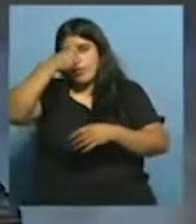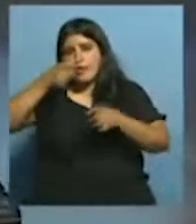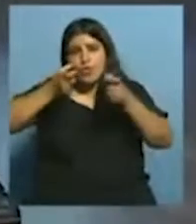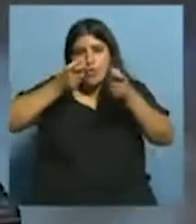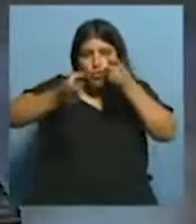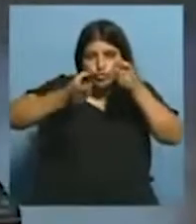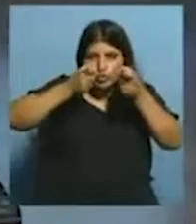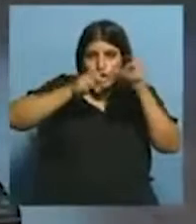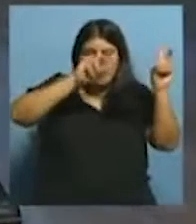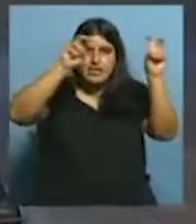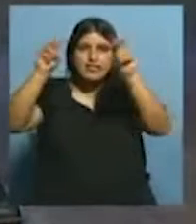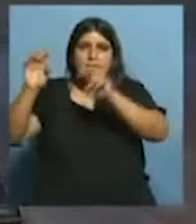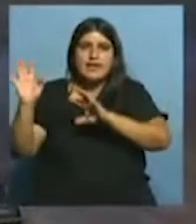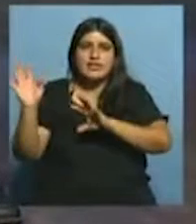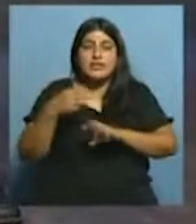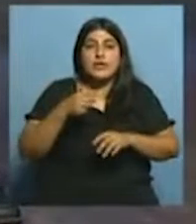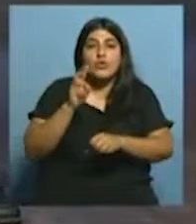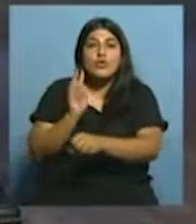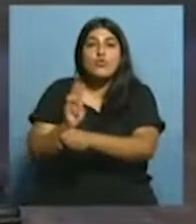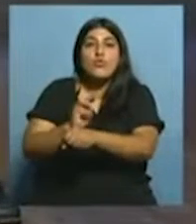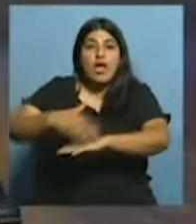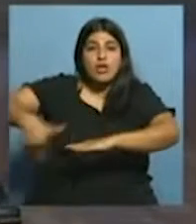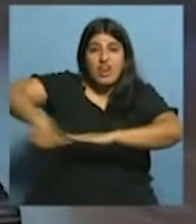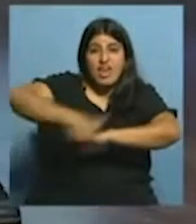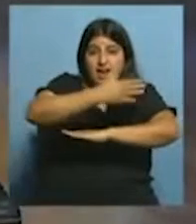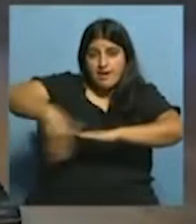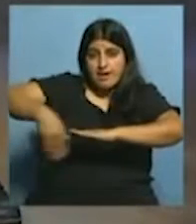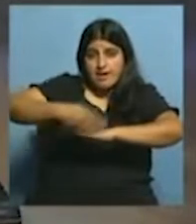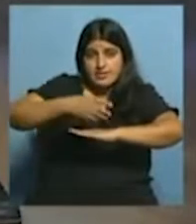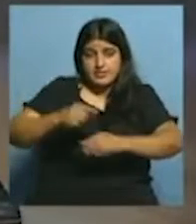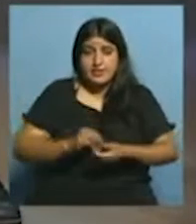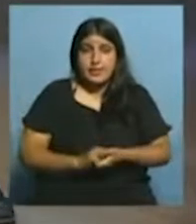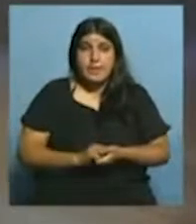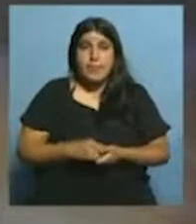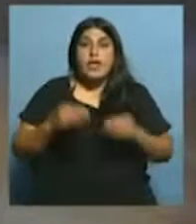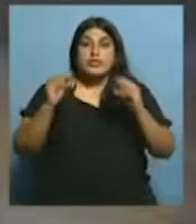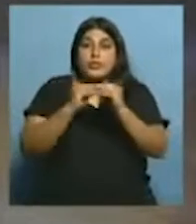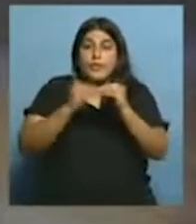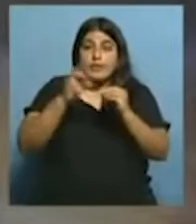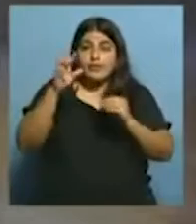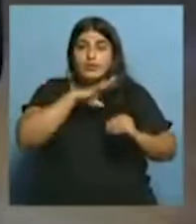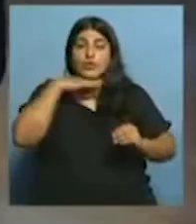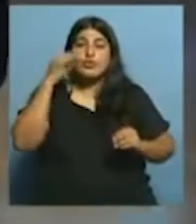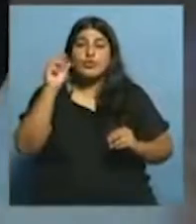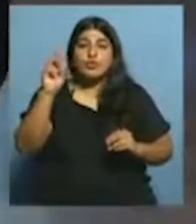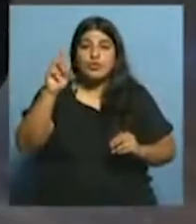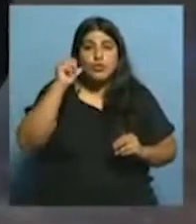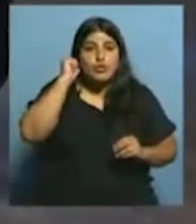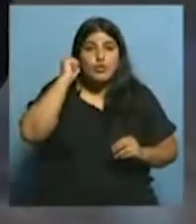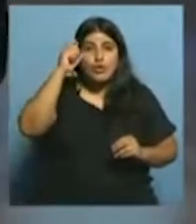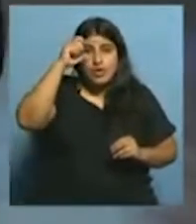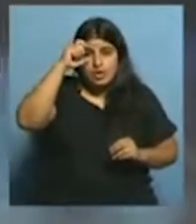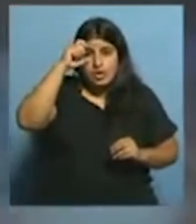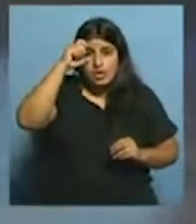controles, de temas que tienen que ver con la seguridad vial. Por ese motivo, en el móvil está Jorge Reales con Alejandro